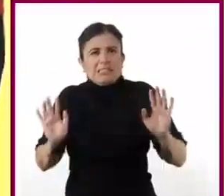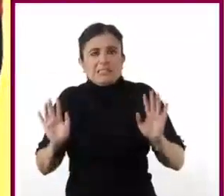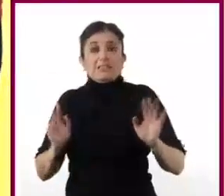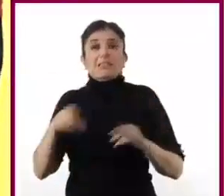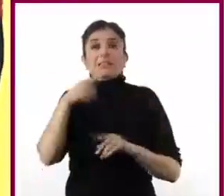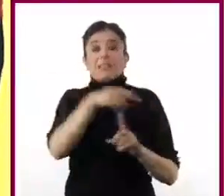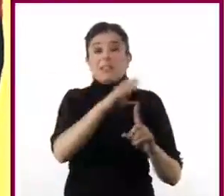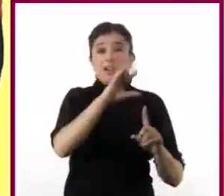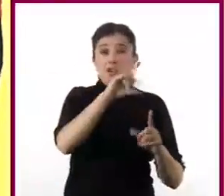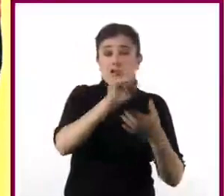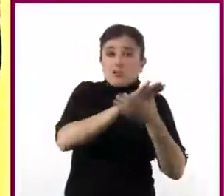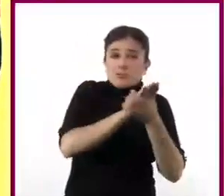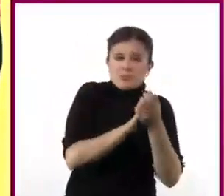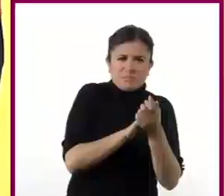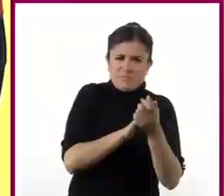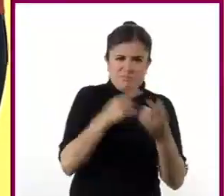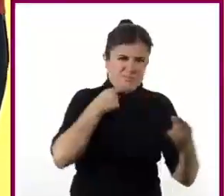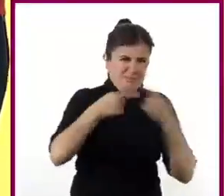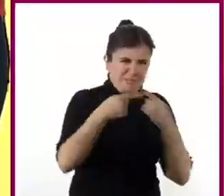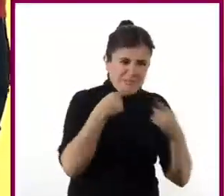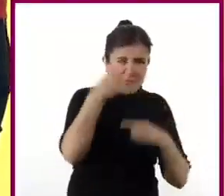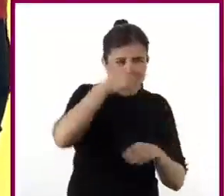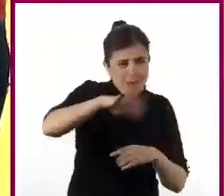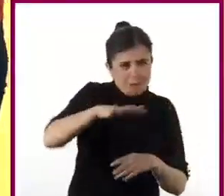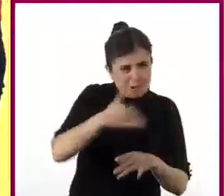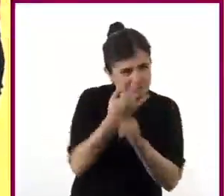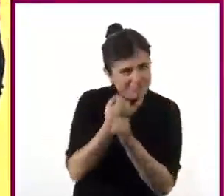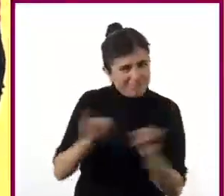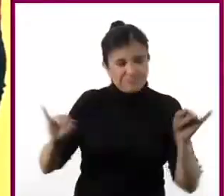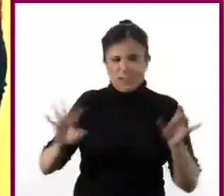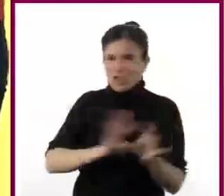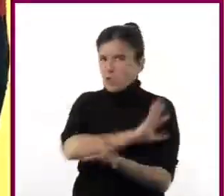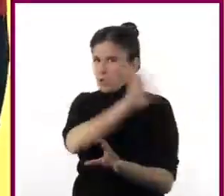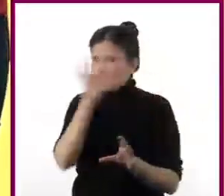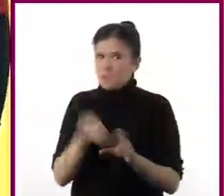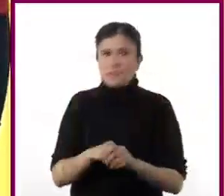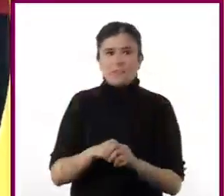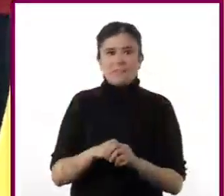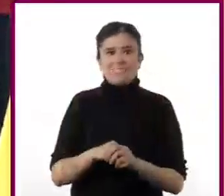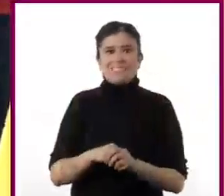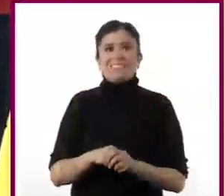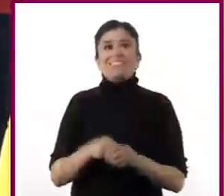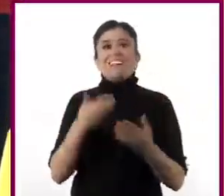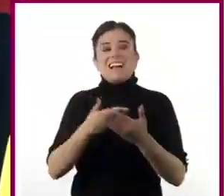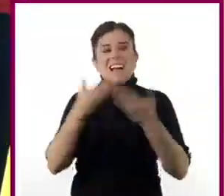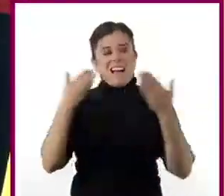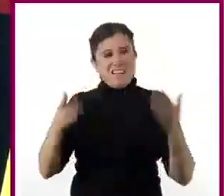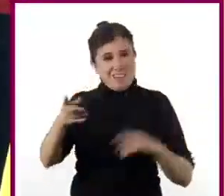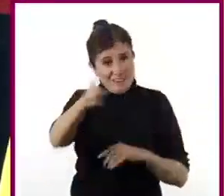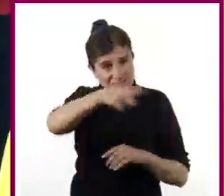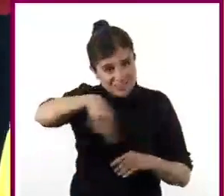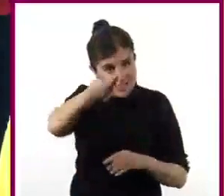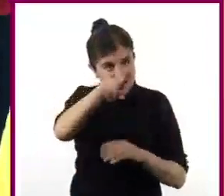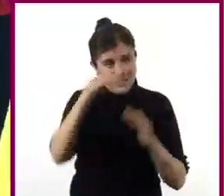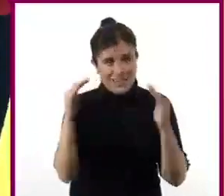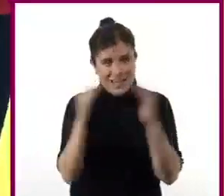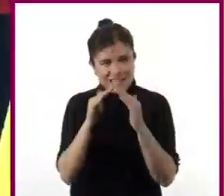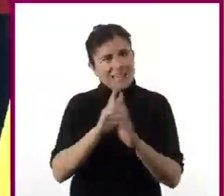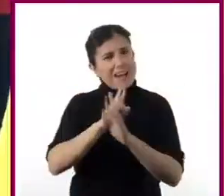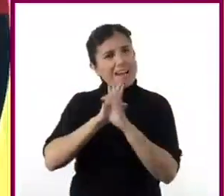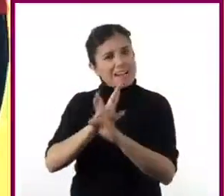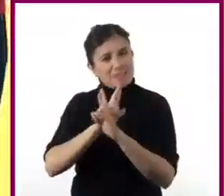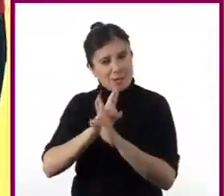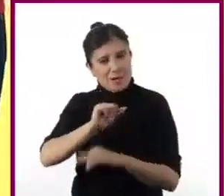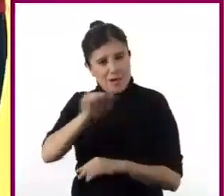los criollos se fueron organizando para buscar la independencia total. Ha llegado el turno de que ustedes desde su casa respondan